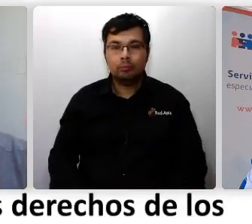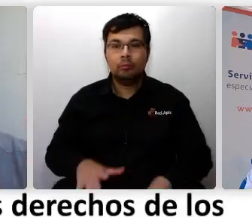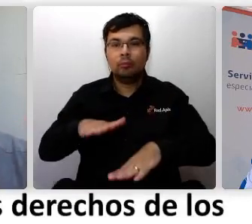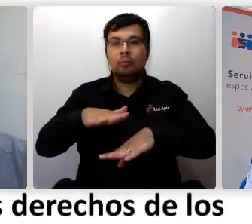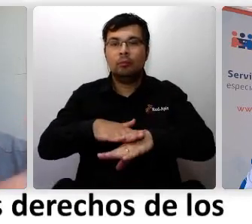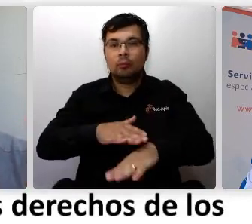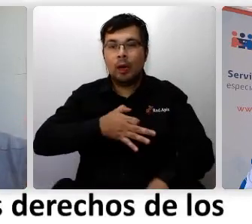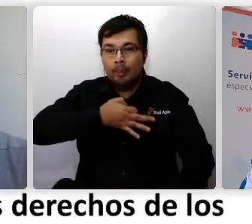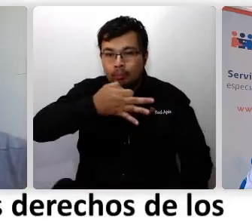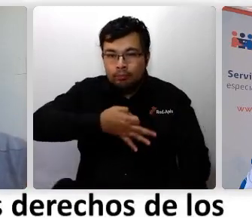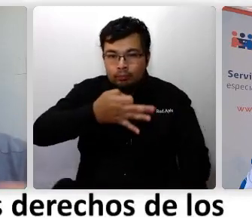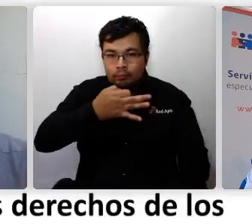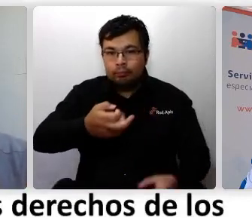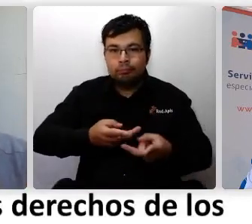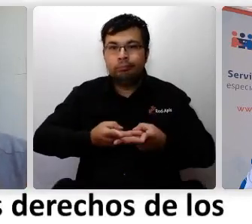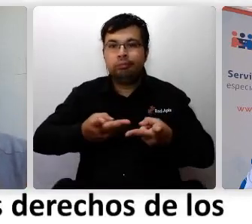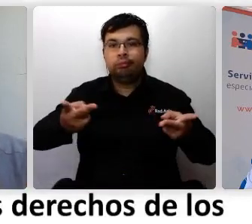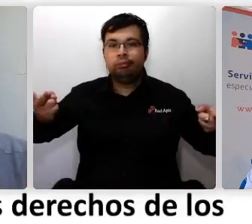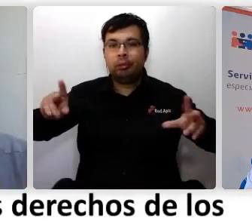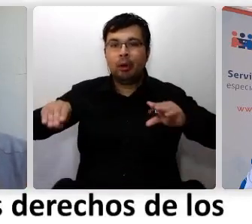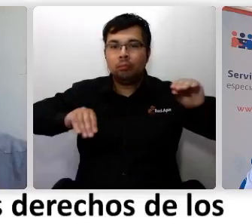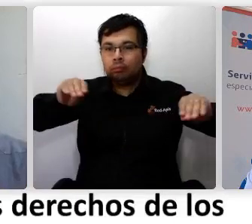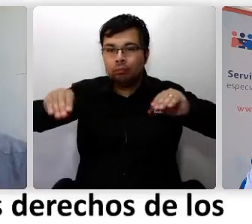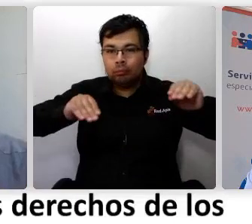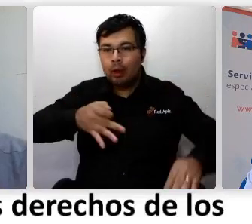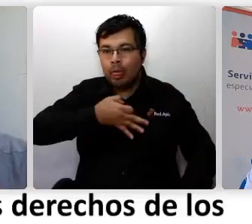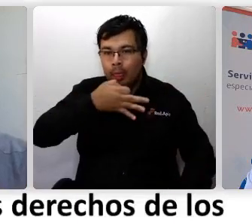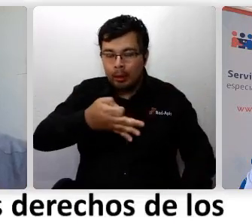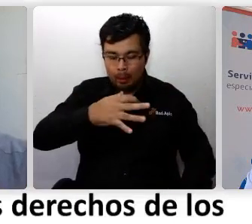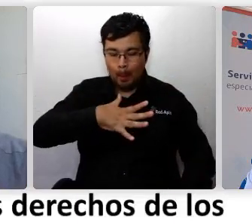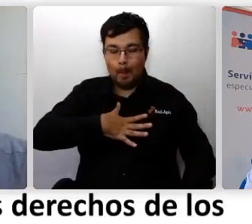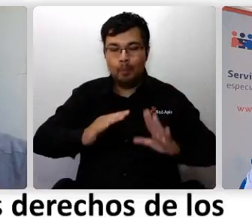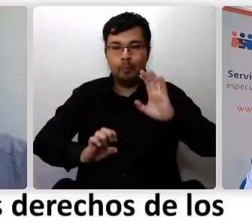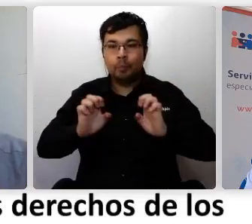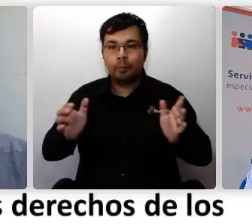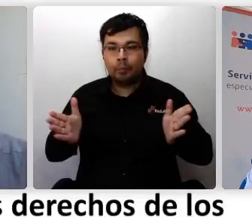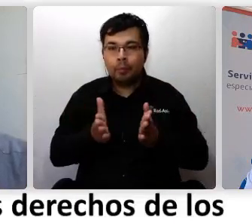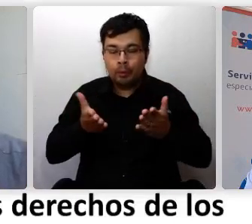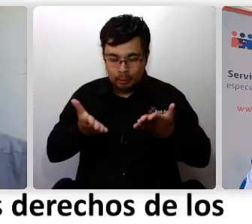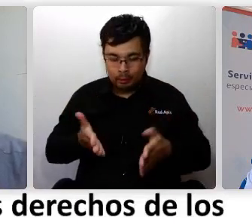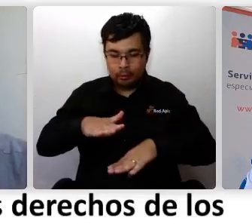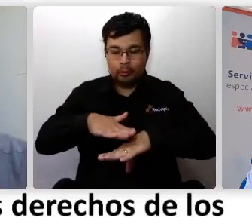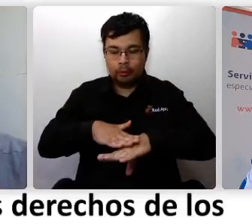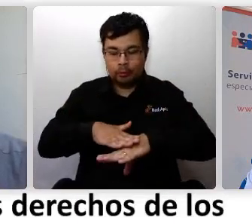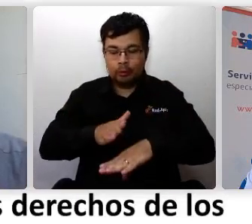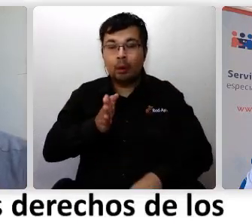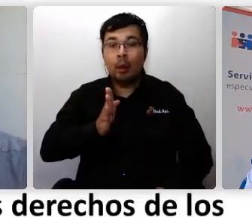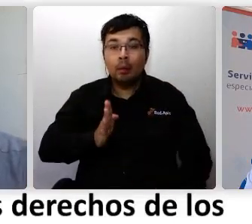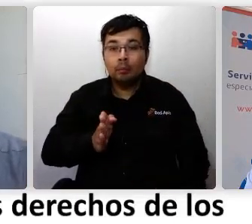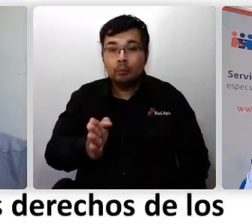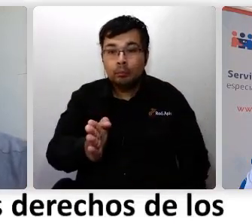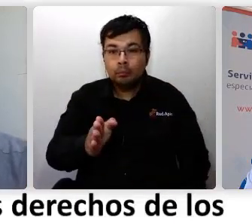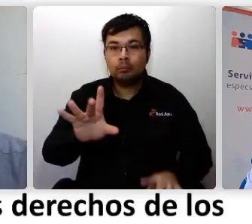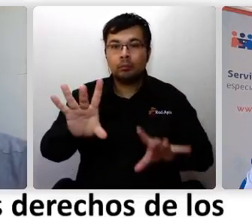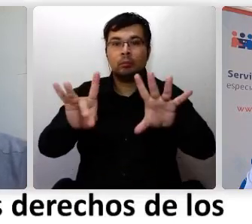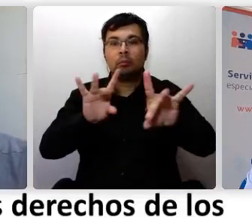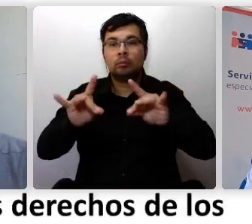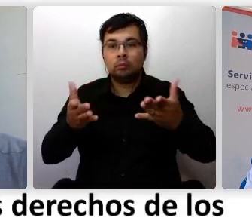lo que tengamos que ir a contar, en lo que tengamos que ir a aportar a las MIPYMES. Aquí estaremos a tu disposición para poder seguir abarcando las